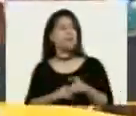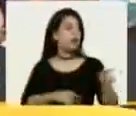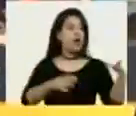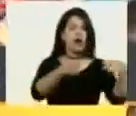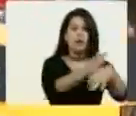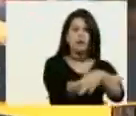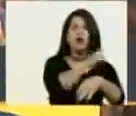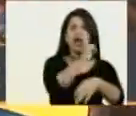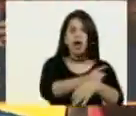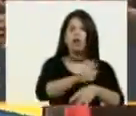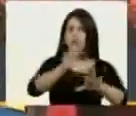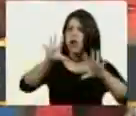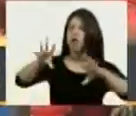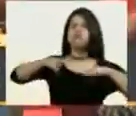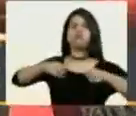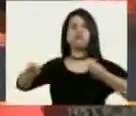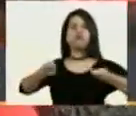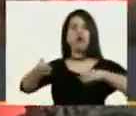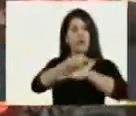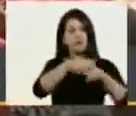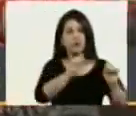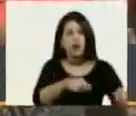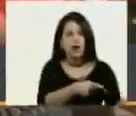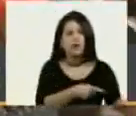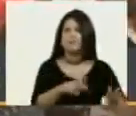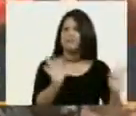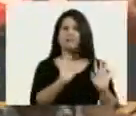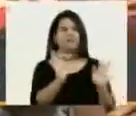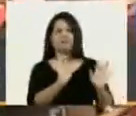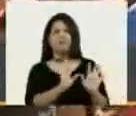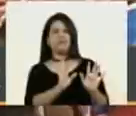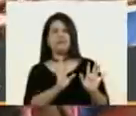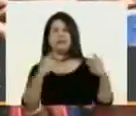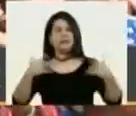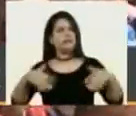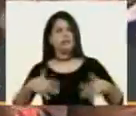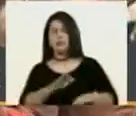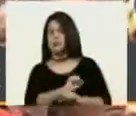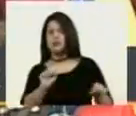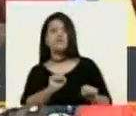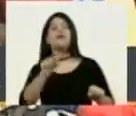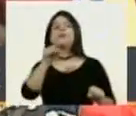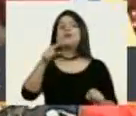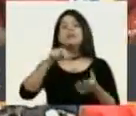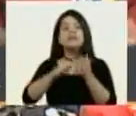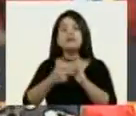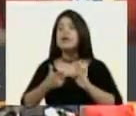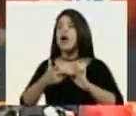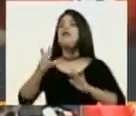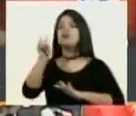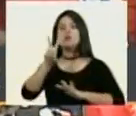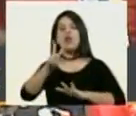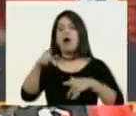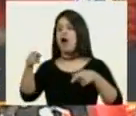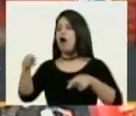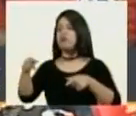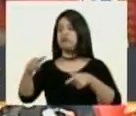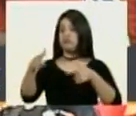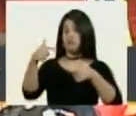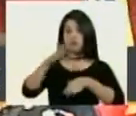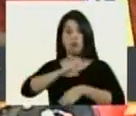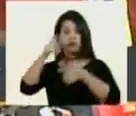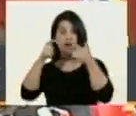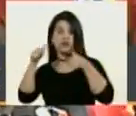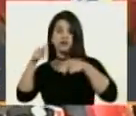debe gobernar este país, porque sería entregarle esta patria de Bolívar y de Chávez al fascismo.